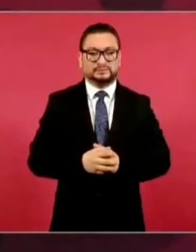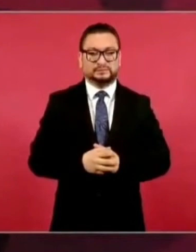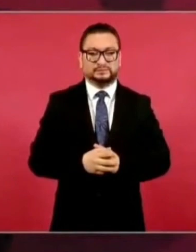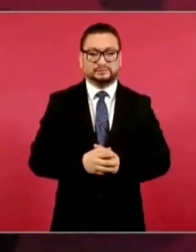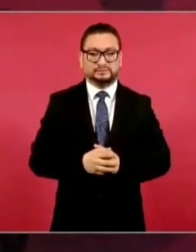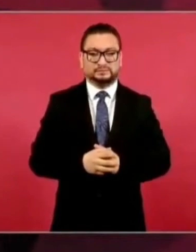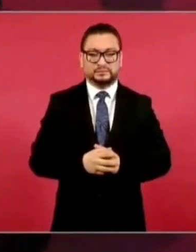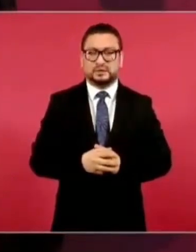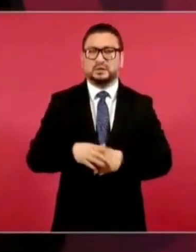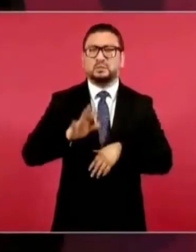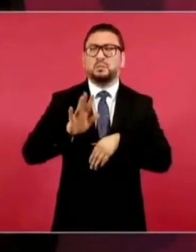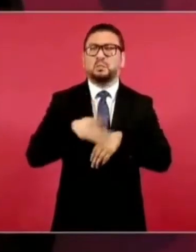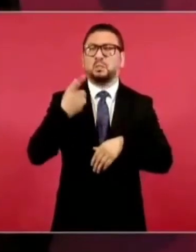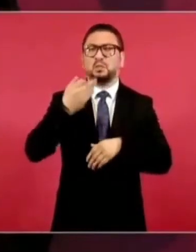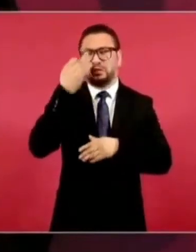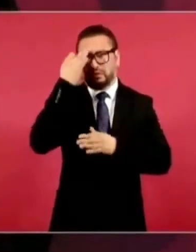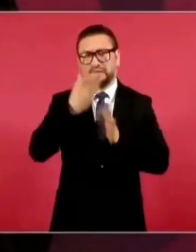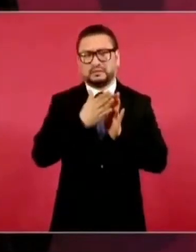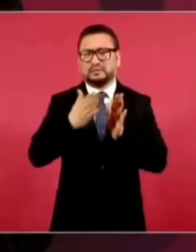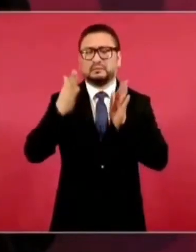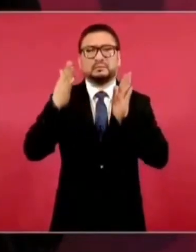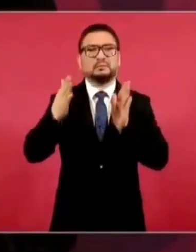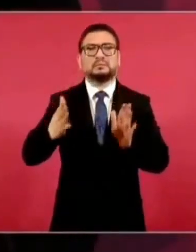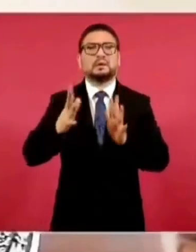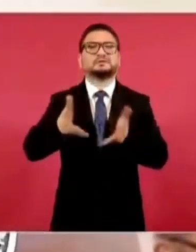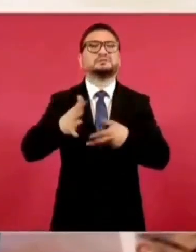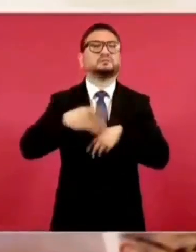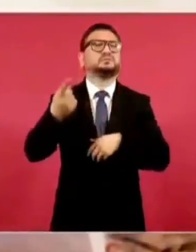Pero ¿por qué un plazo así?